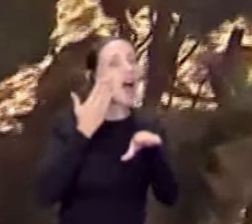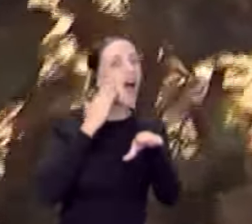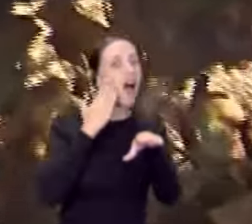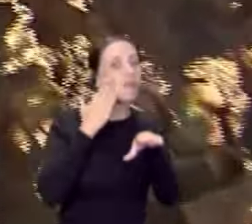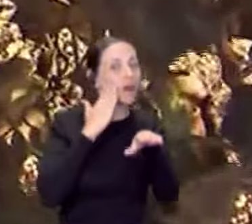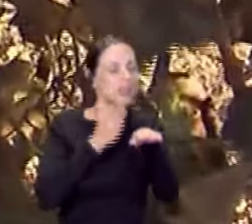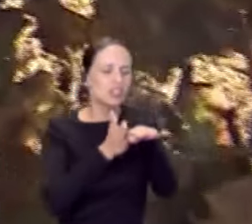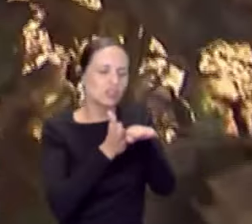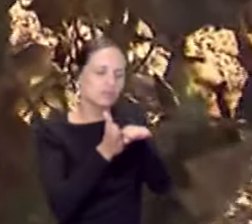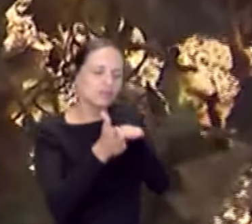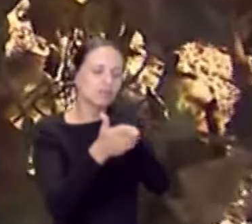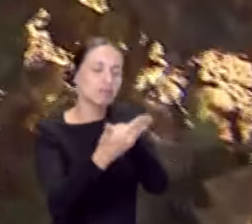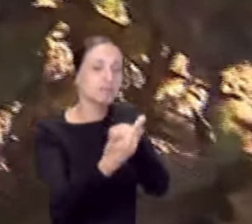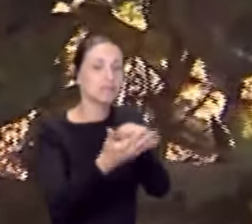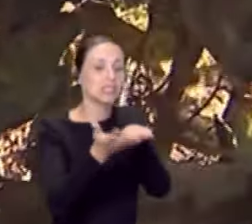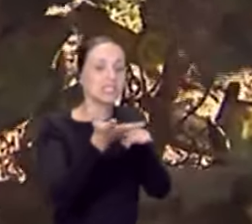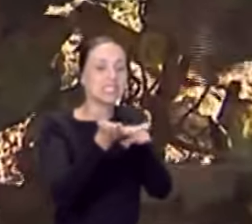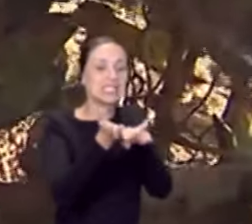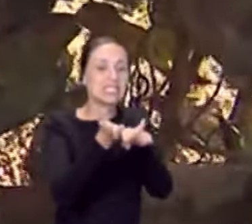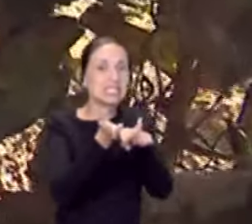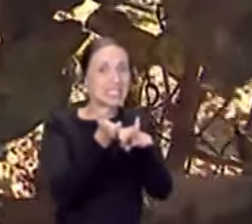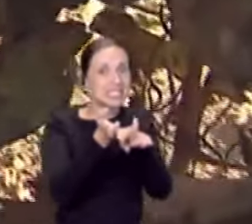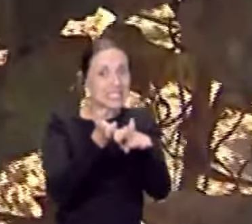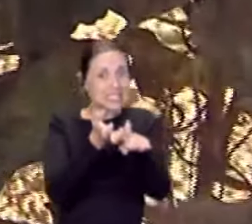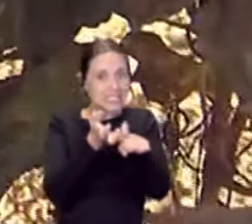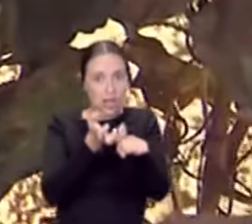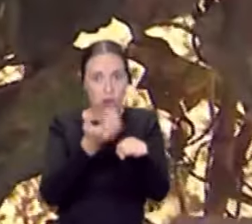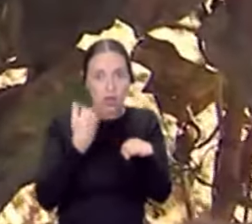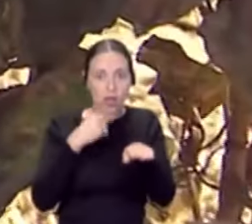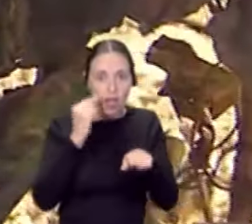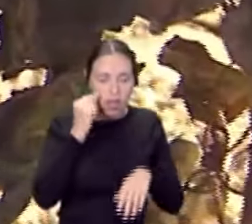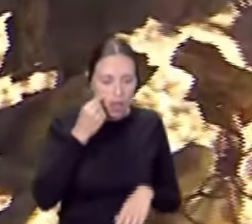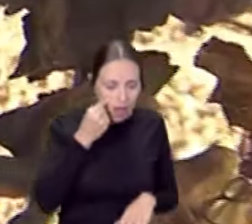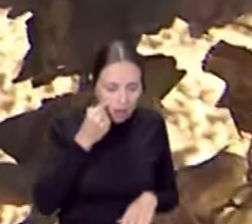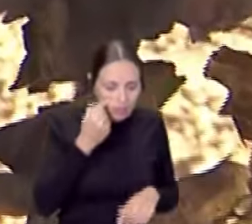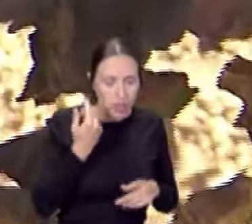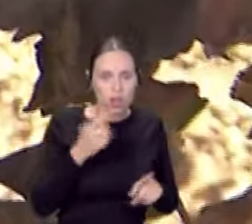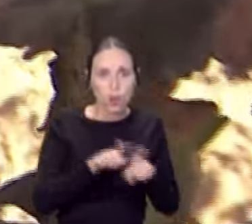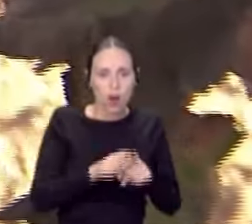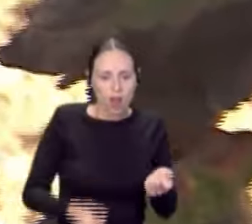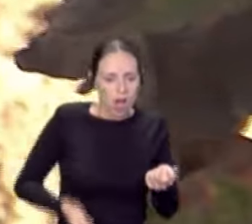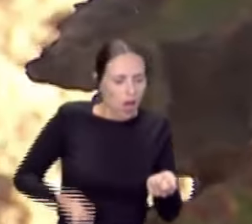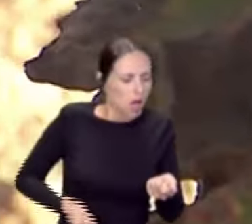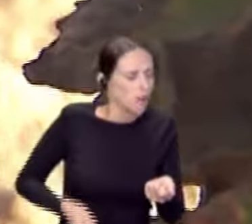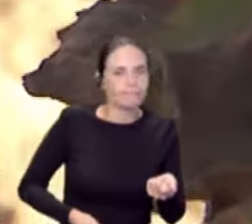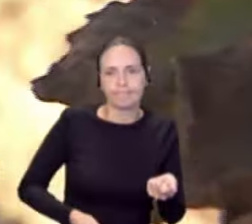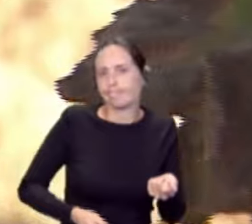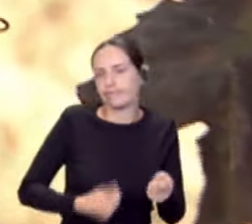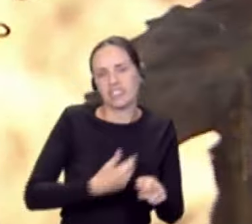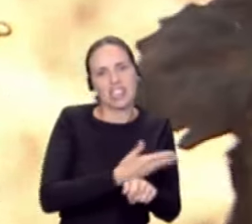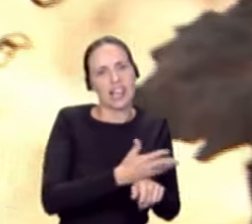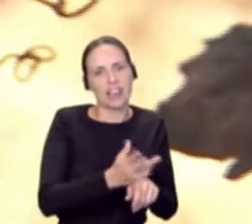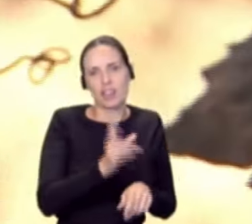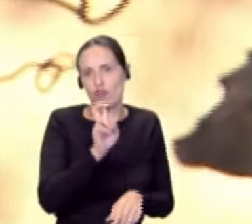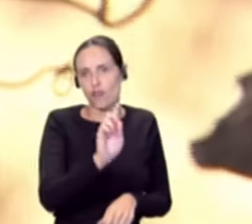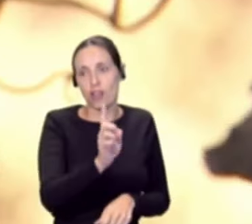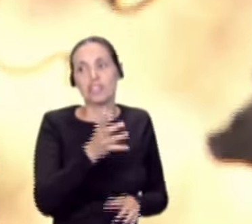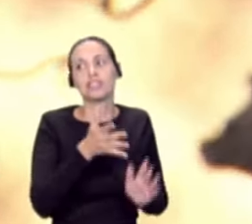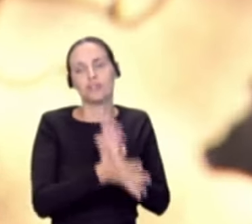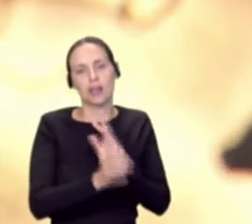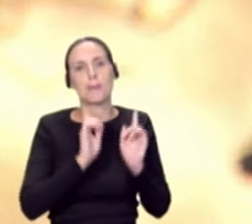ya de repente empieza a secar, y ya cuando tú te das cuenta, para tratar ya es muy tarde. Por eso hay que tener muy en cuenta la prevención,